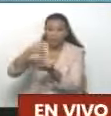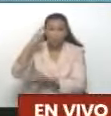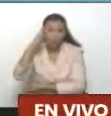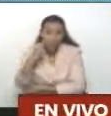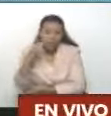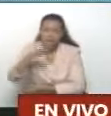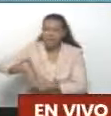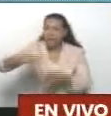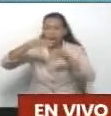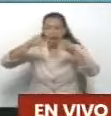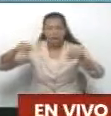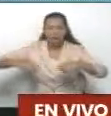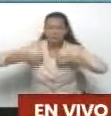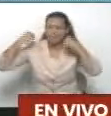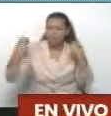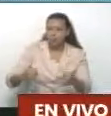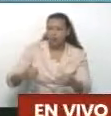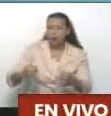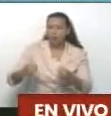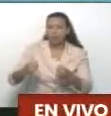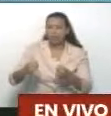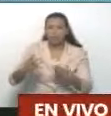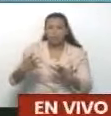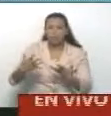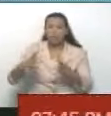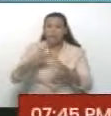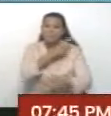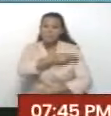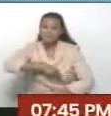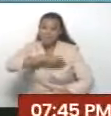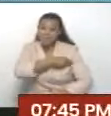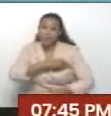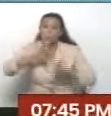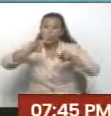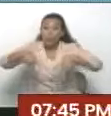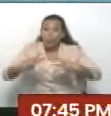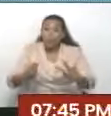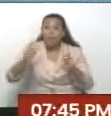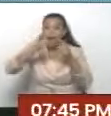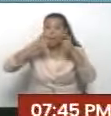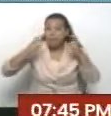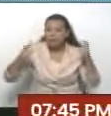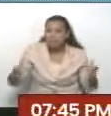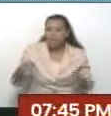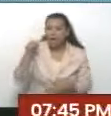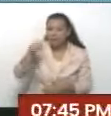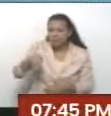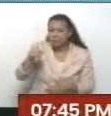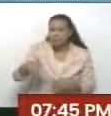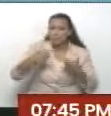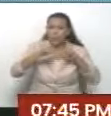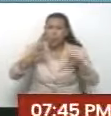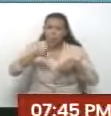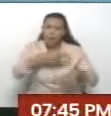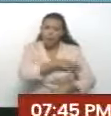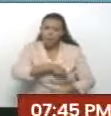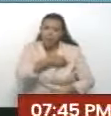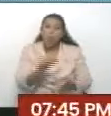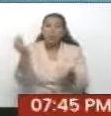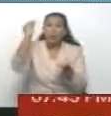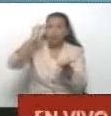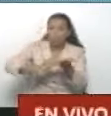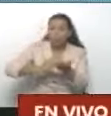libertaria, rebelde, la gran misión nueva, de nueva generación, la gran misión vuelta